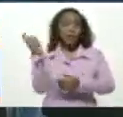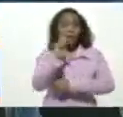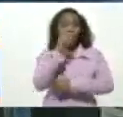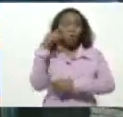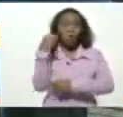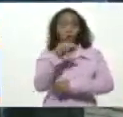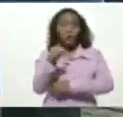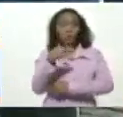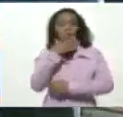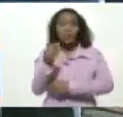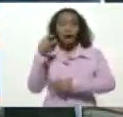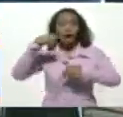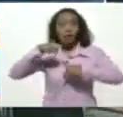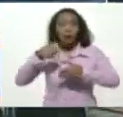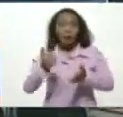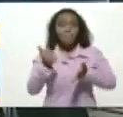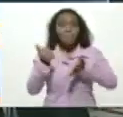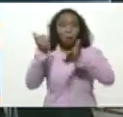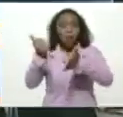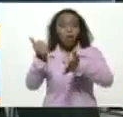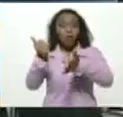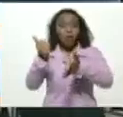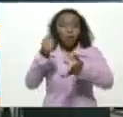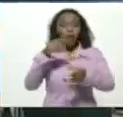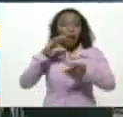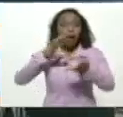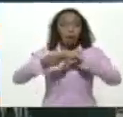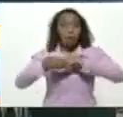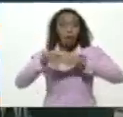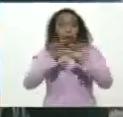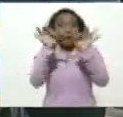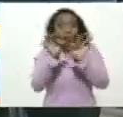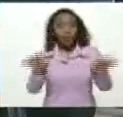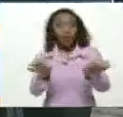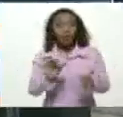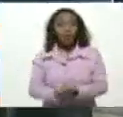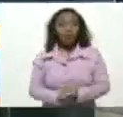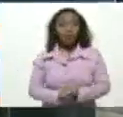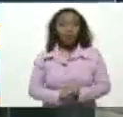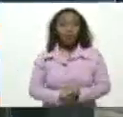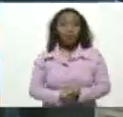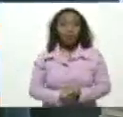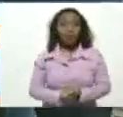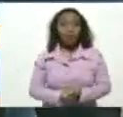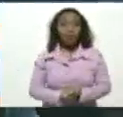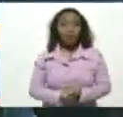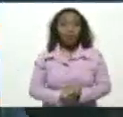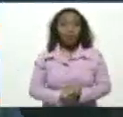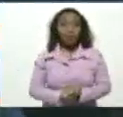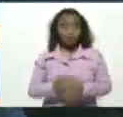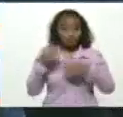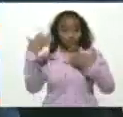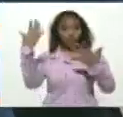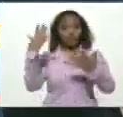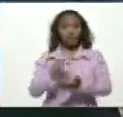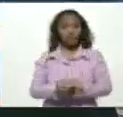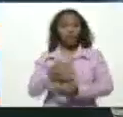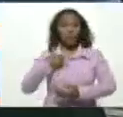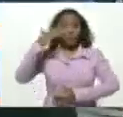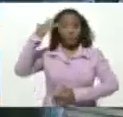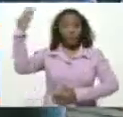diciembre, está, aquí está la bolsita Hortaliclá para las hallacas? Para las hallacas. ¿Ah? Mira. Tremendo. Mira, ese es mi